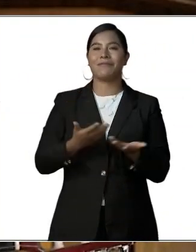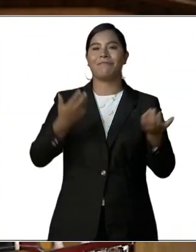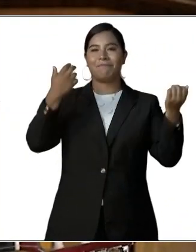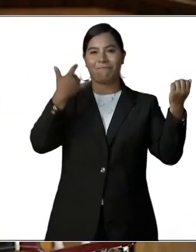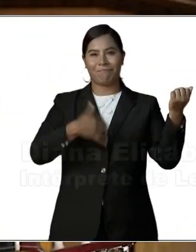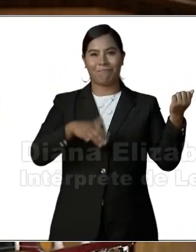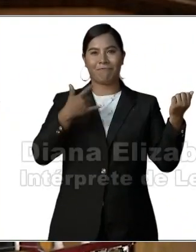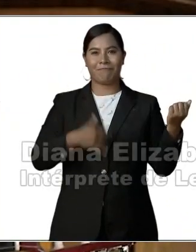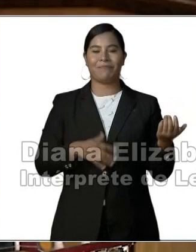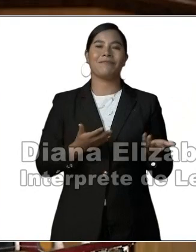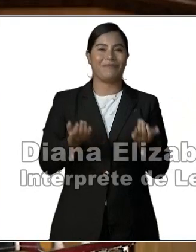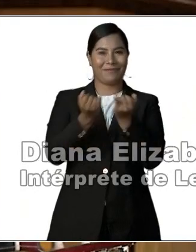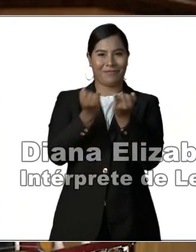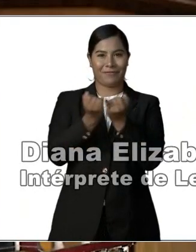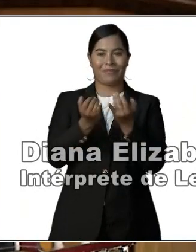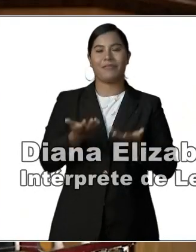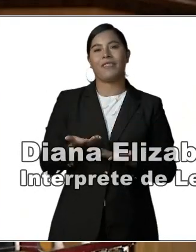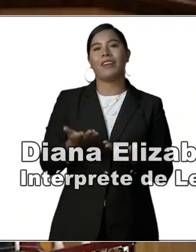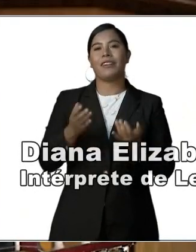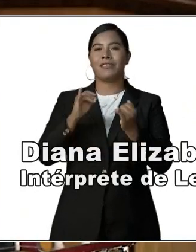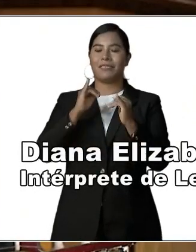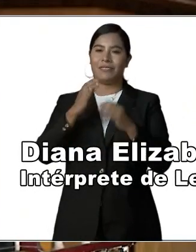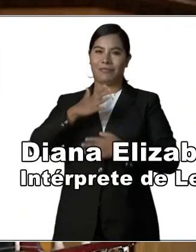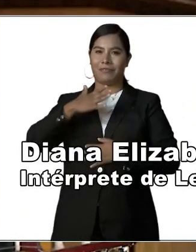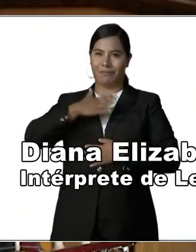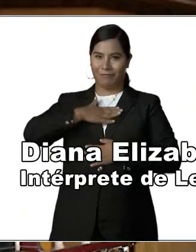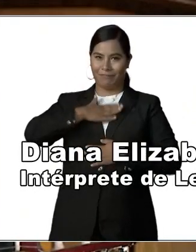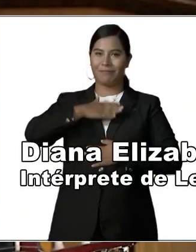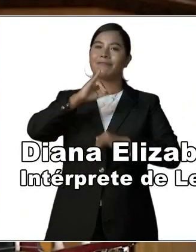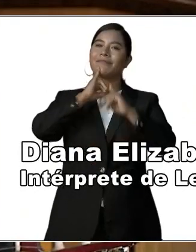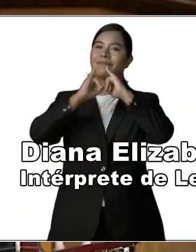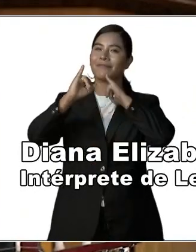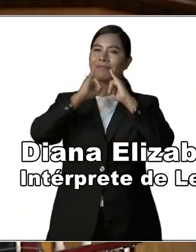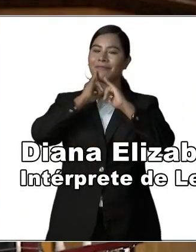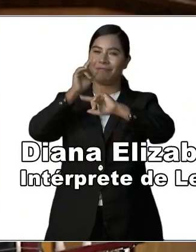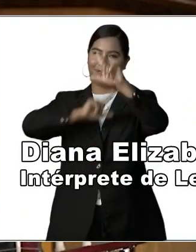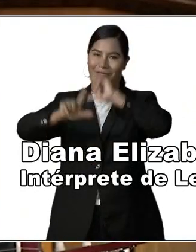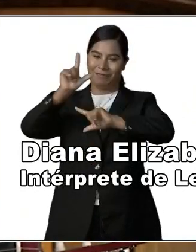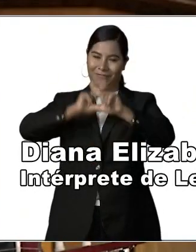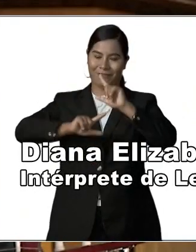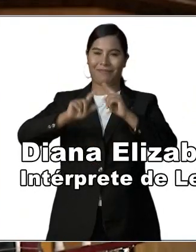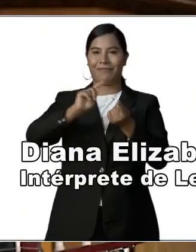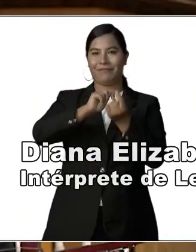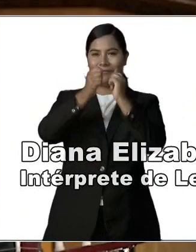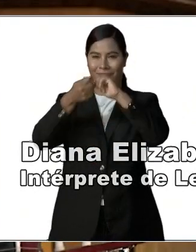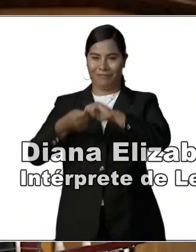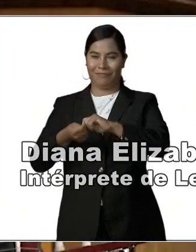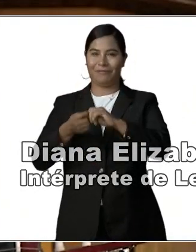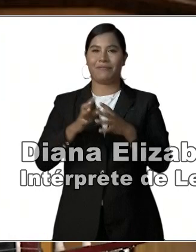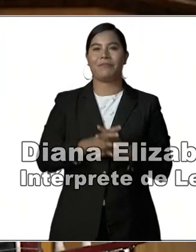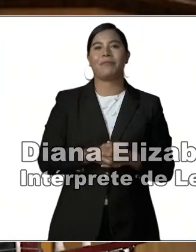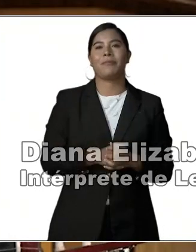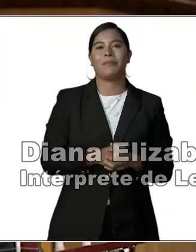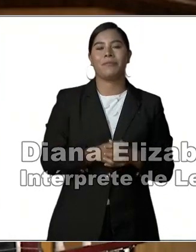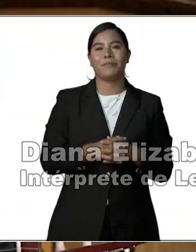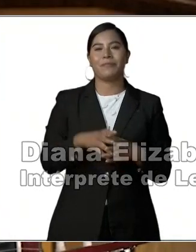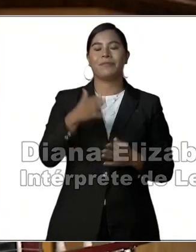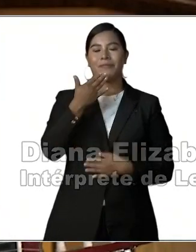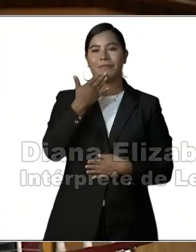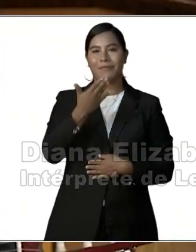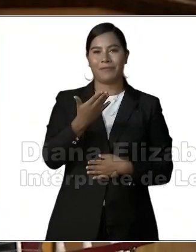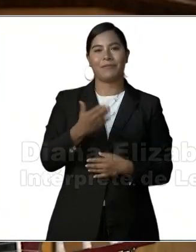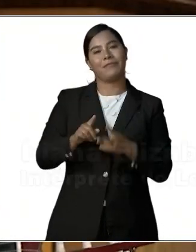a Diana Elizabeth Herrera, que es nuestra intérprete de lenguaje de señas mexicano. Entonces, pues vamos a